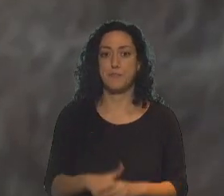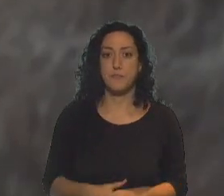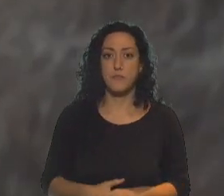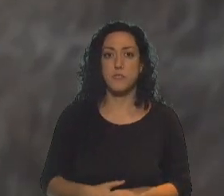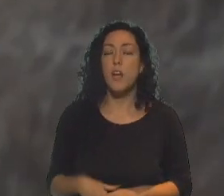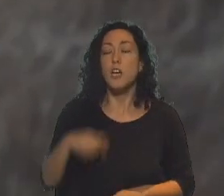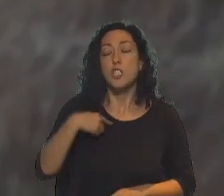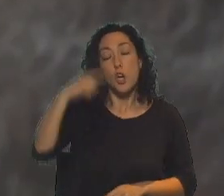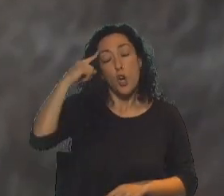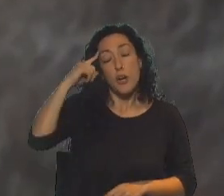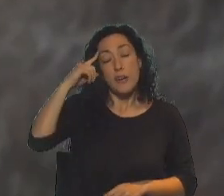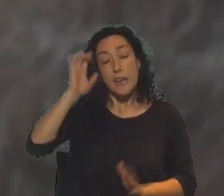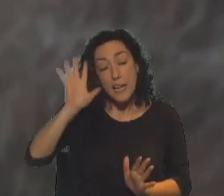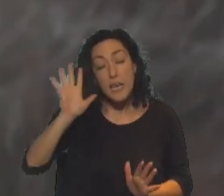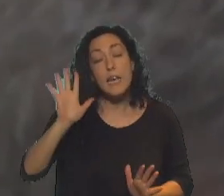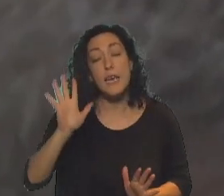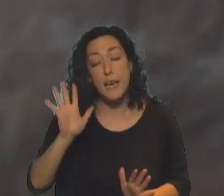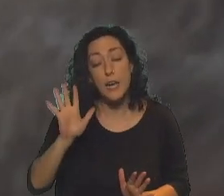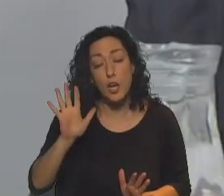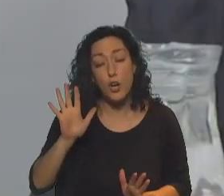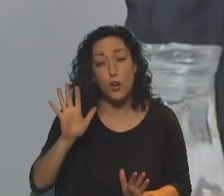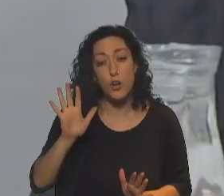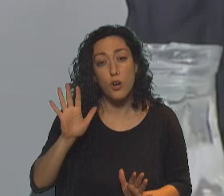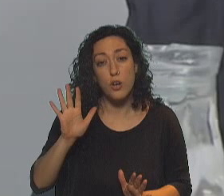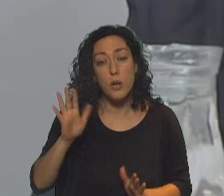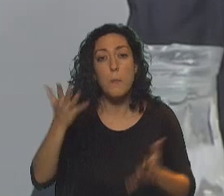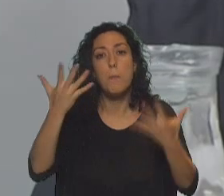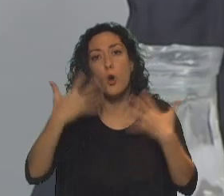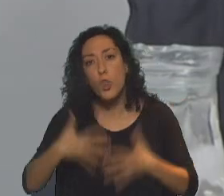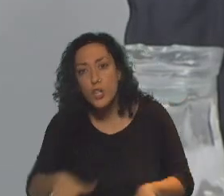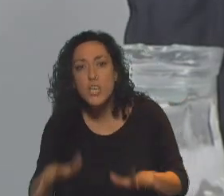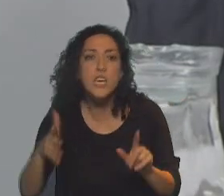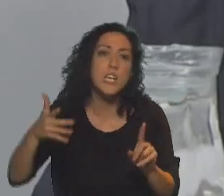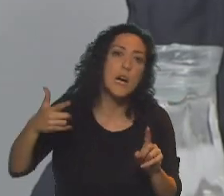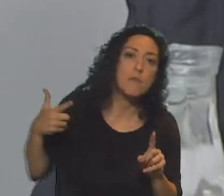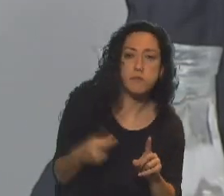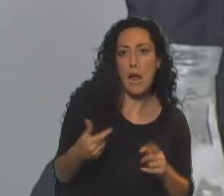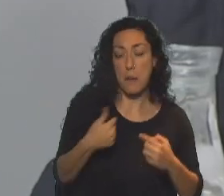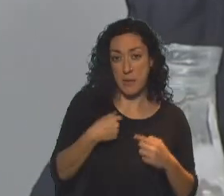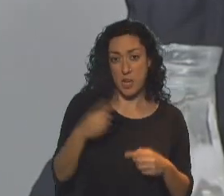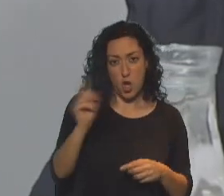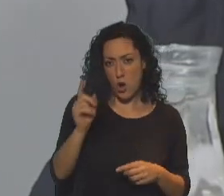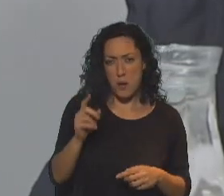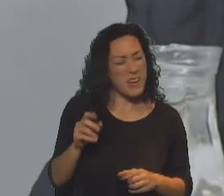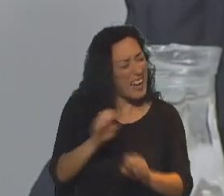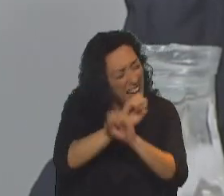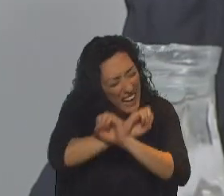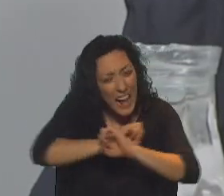que lo más grave no es lo que me pudo haber pasado a mí. Para mí lo más grave fue